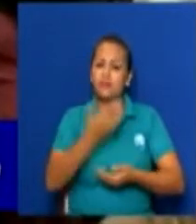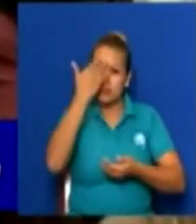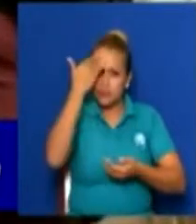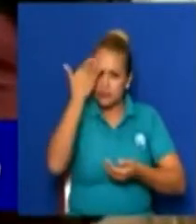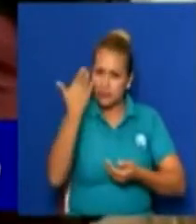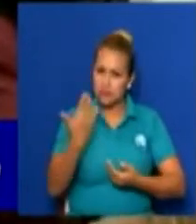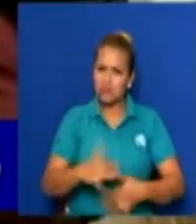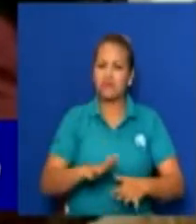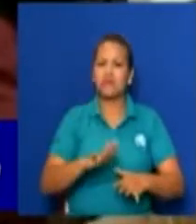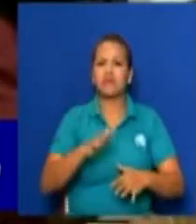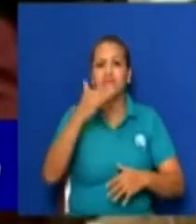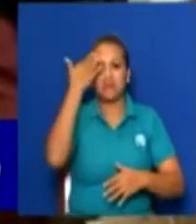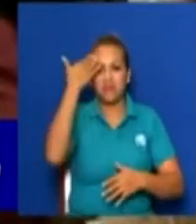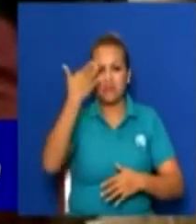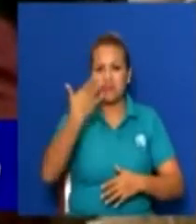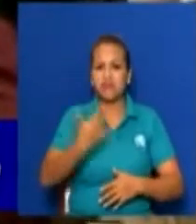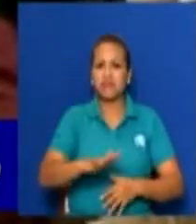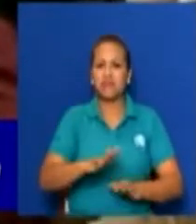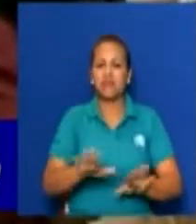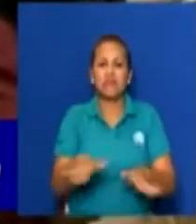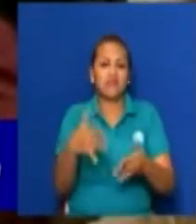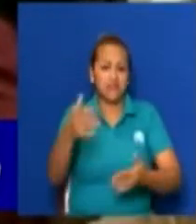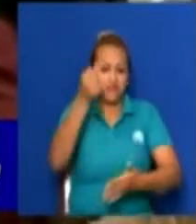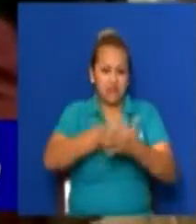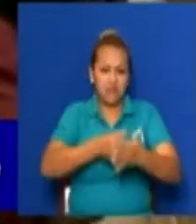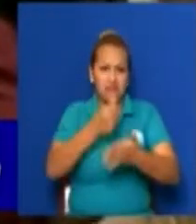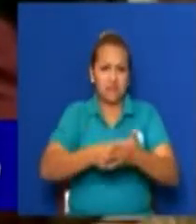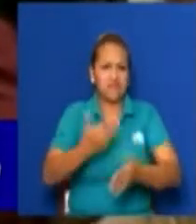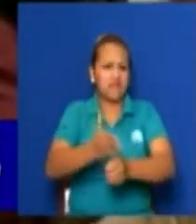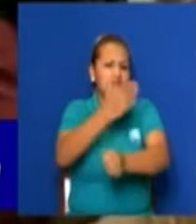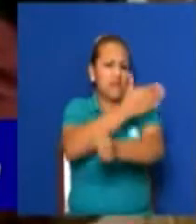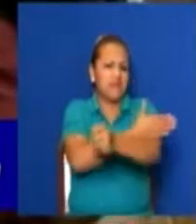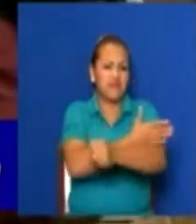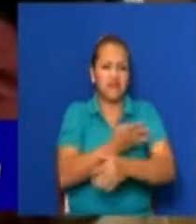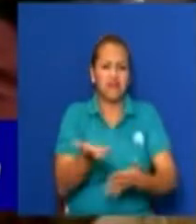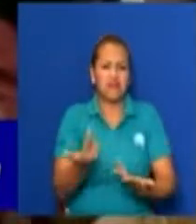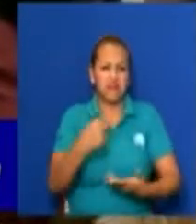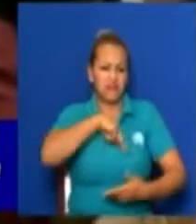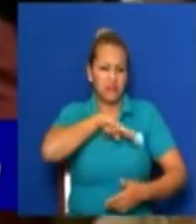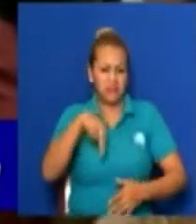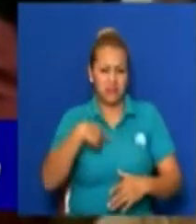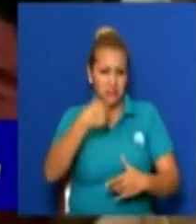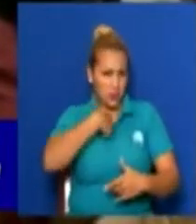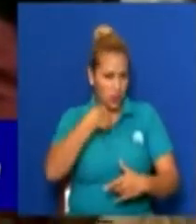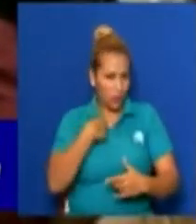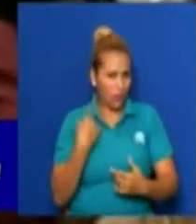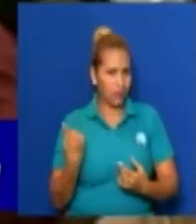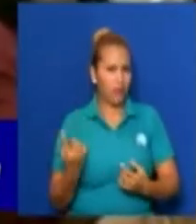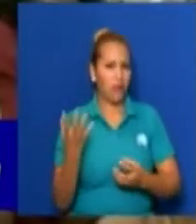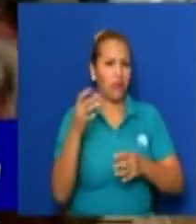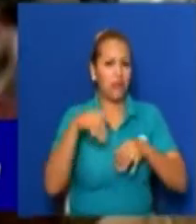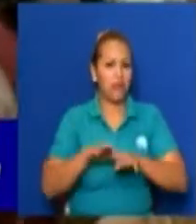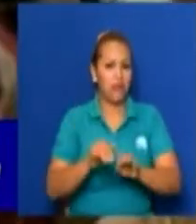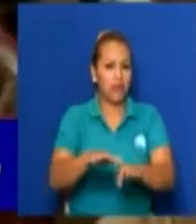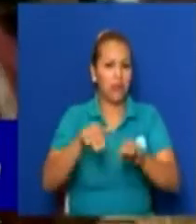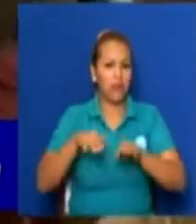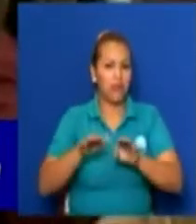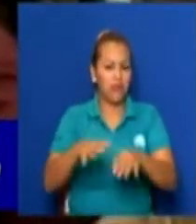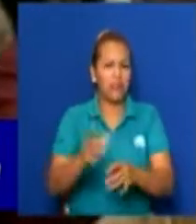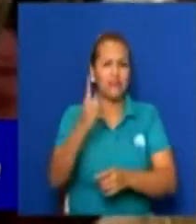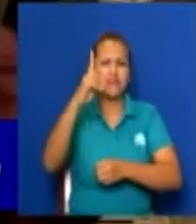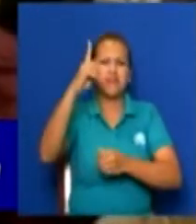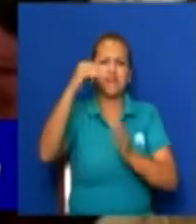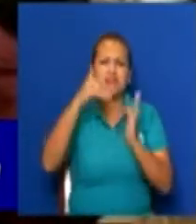que en las luchas anteriores, nosotros no nos podíamos arrimar a la zona franca en